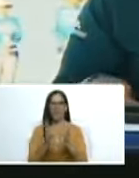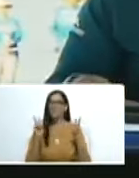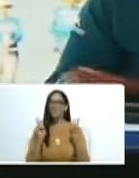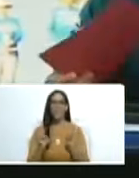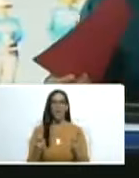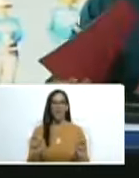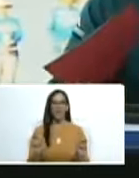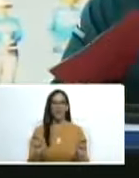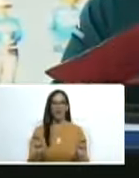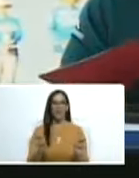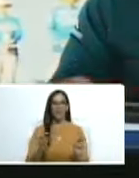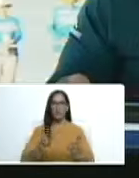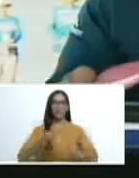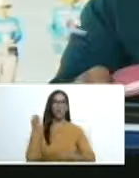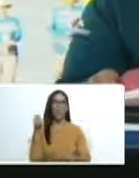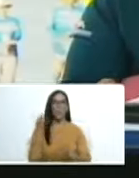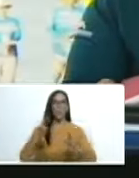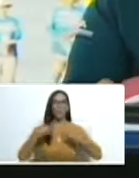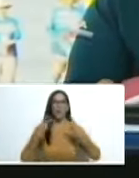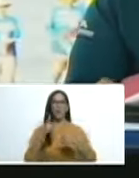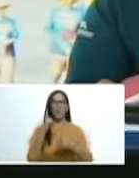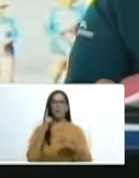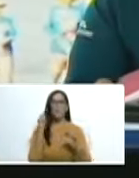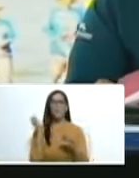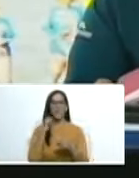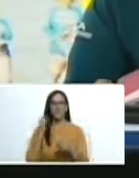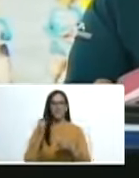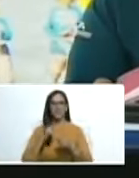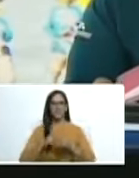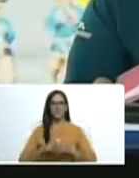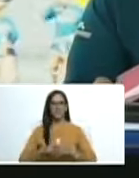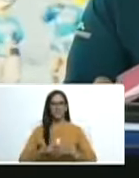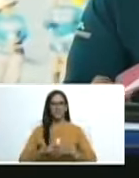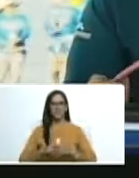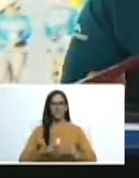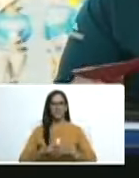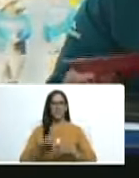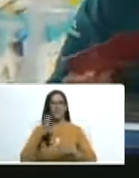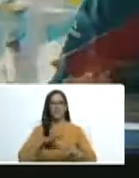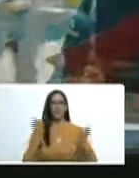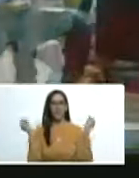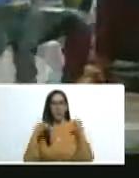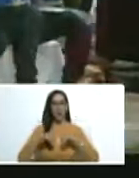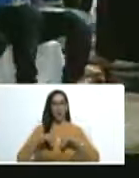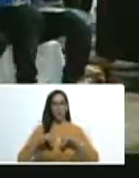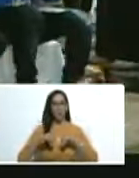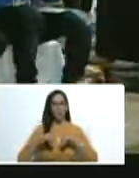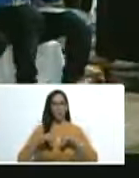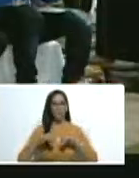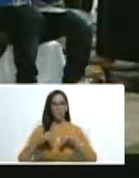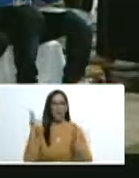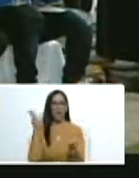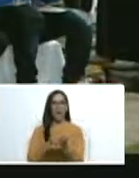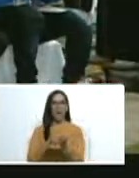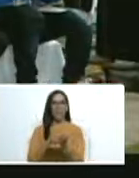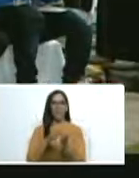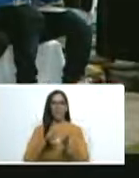Me la ponen como nueva en menos de un mes. ¿Están de acuerdo?